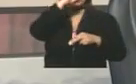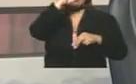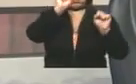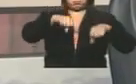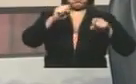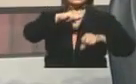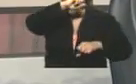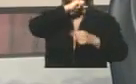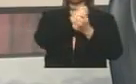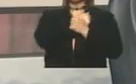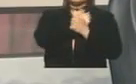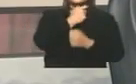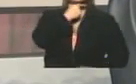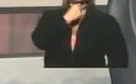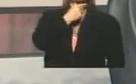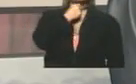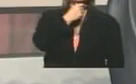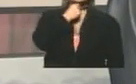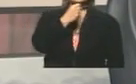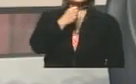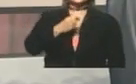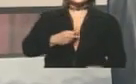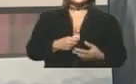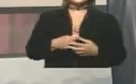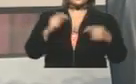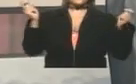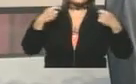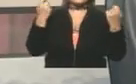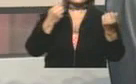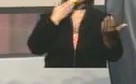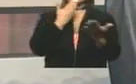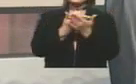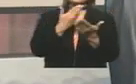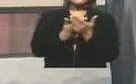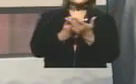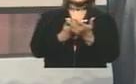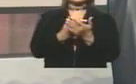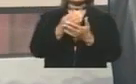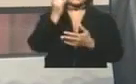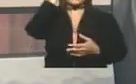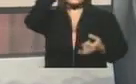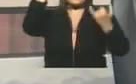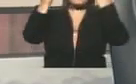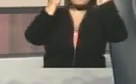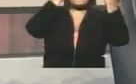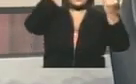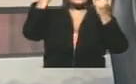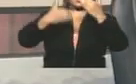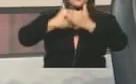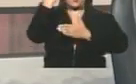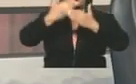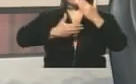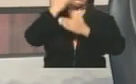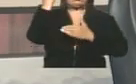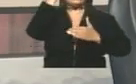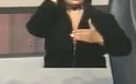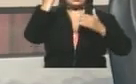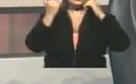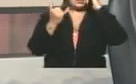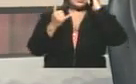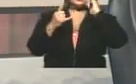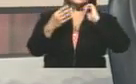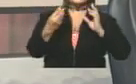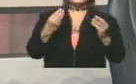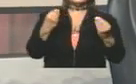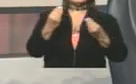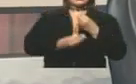Se apropian de ella, les gusta, hacen proposiciones, quieren hacer innovaciones, y eso es muy común